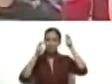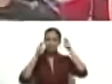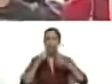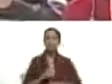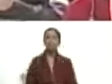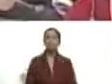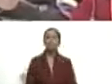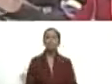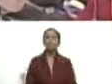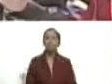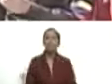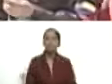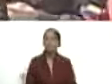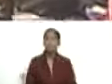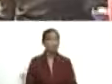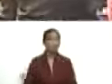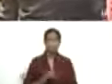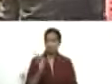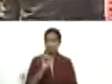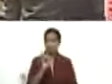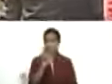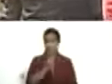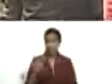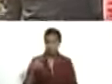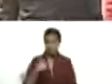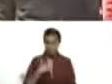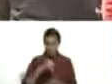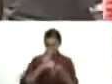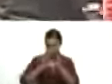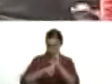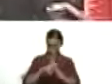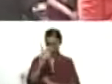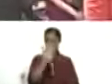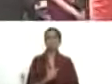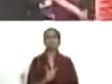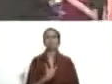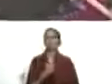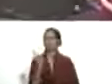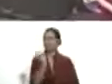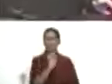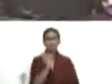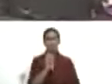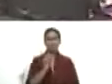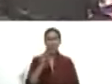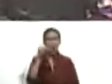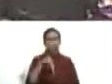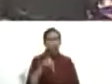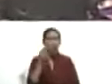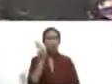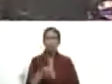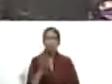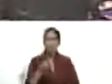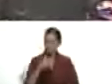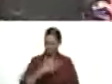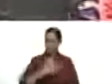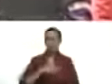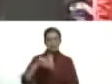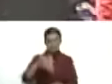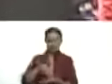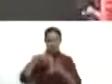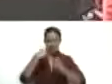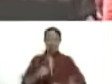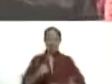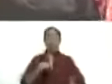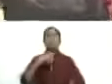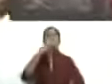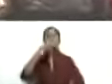Y nadie me quita lo bailado, ni hoy ni nunca. Aquí estoy. Soy Nicolás